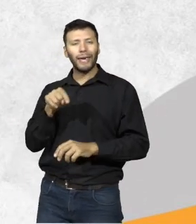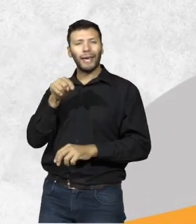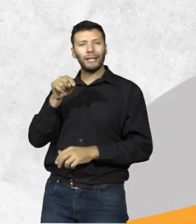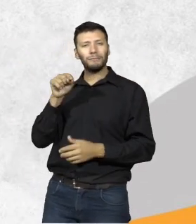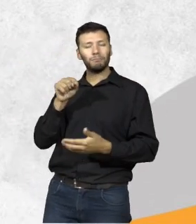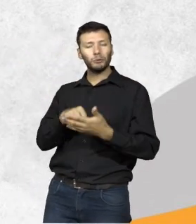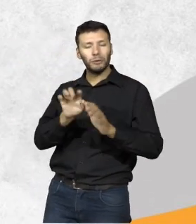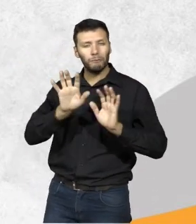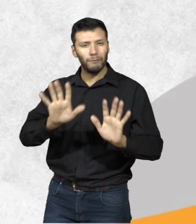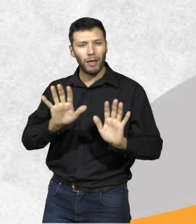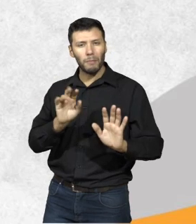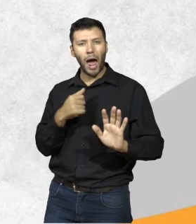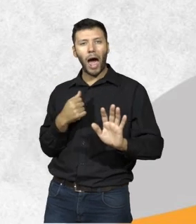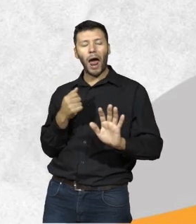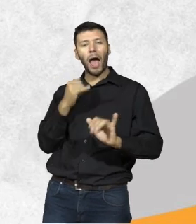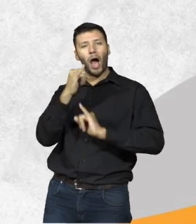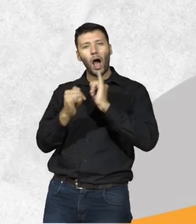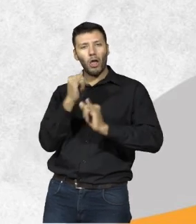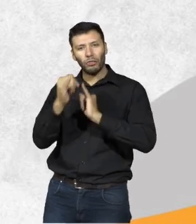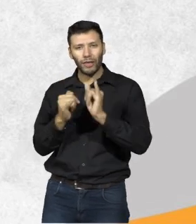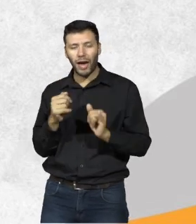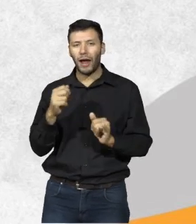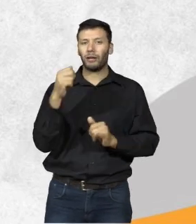en la conferencia de Estocolmo porque